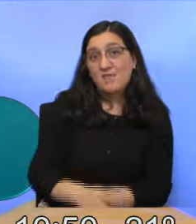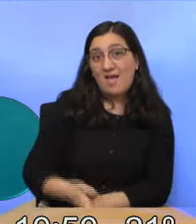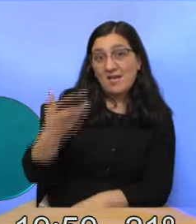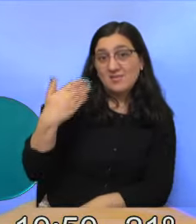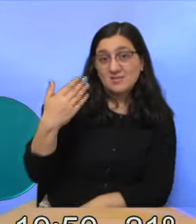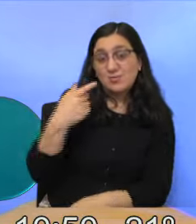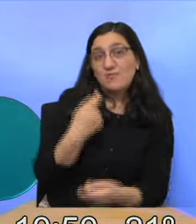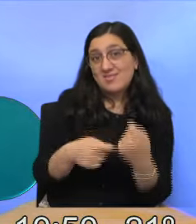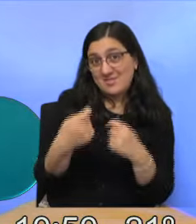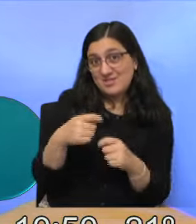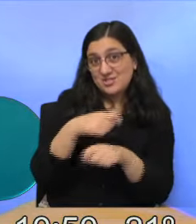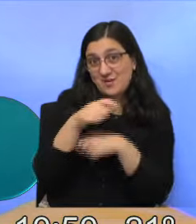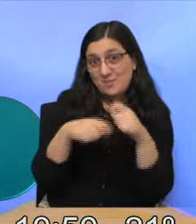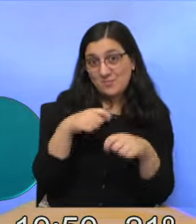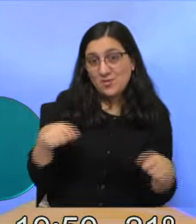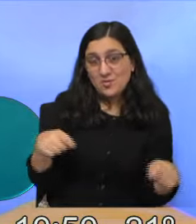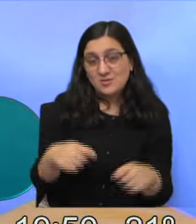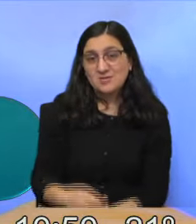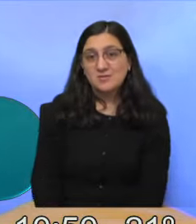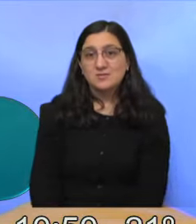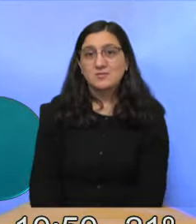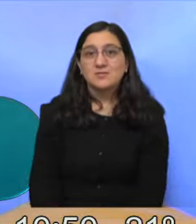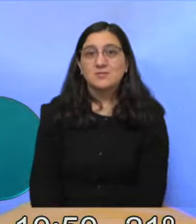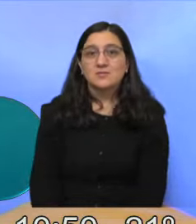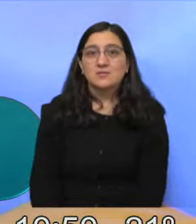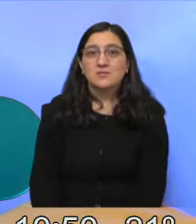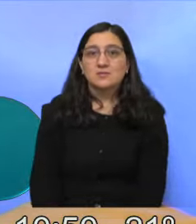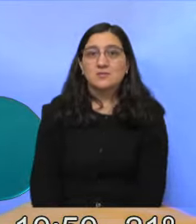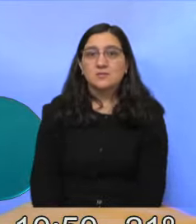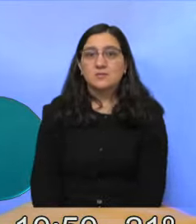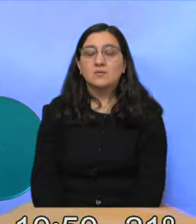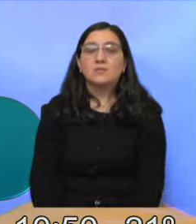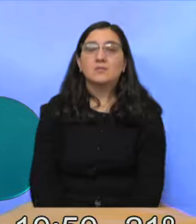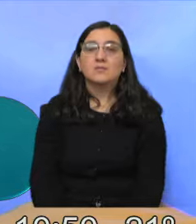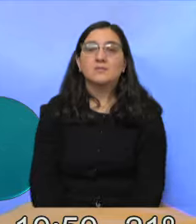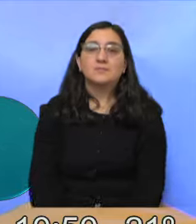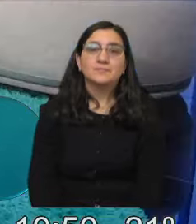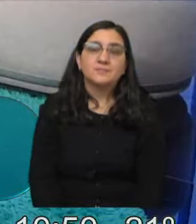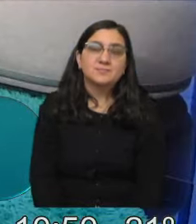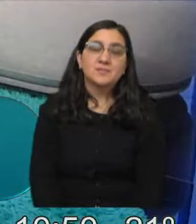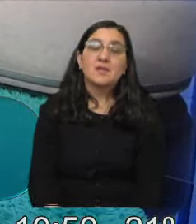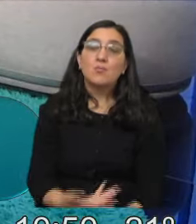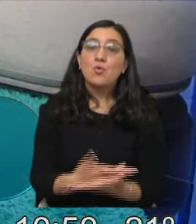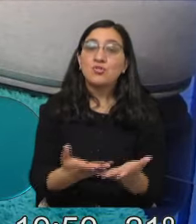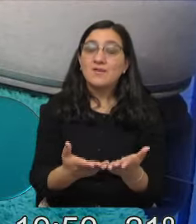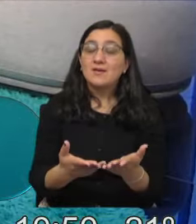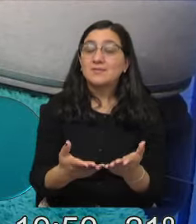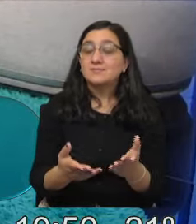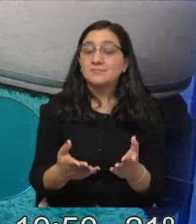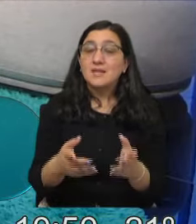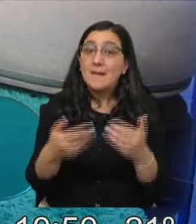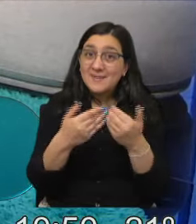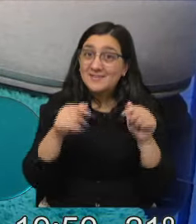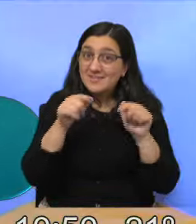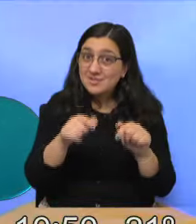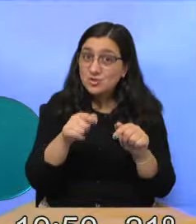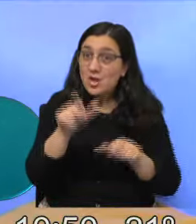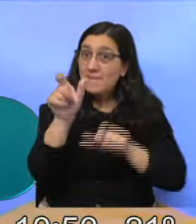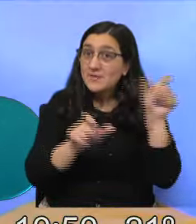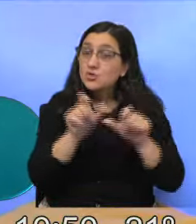porque ellos vendían championes de para que se usaba en básquetbol, como una joyita. Y te mostraba eso en el blog, y a partir de eso la